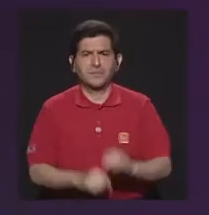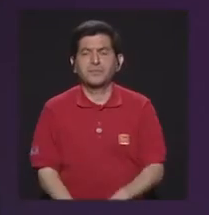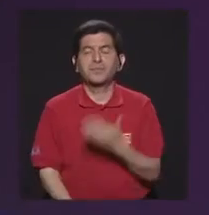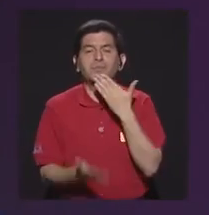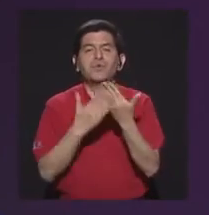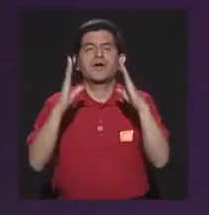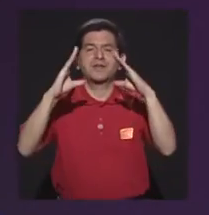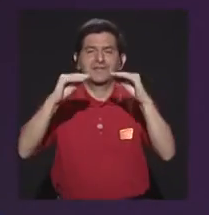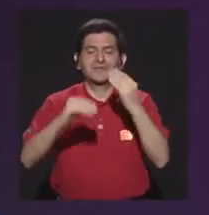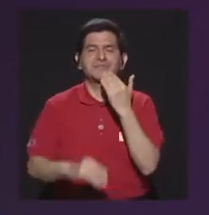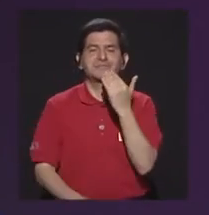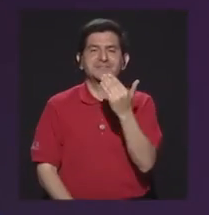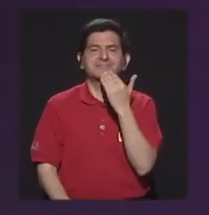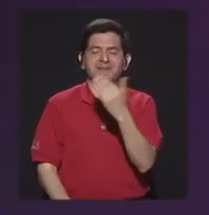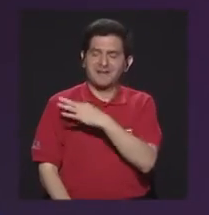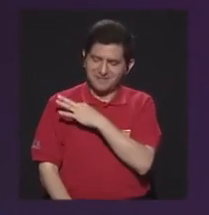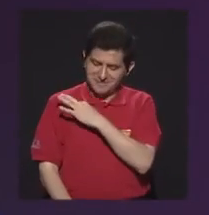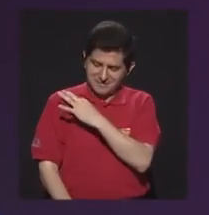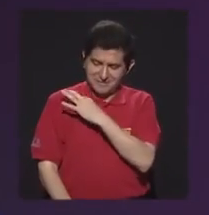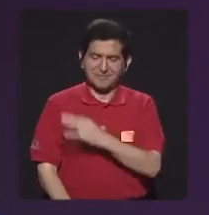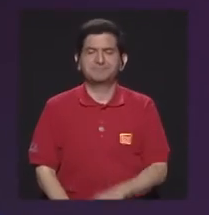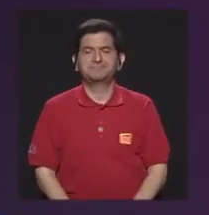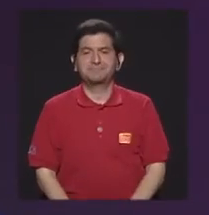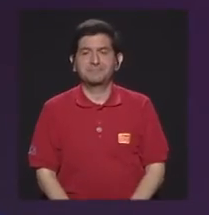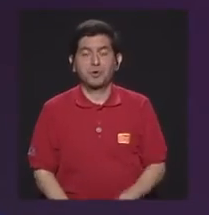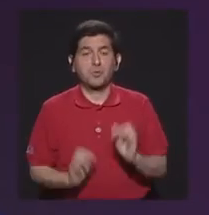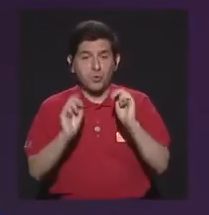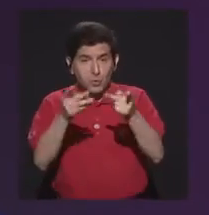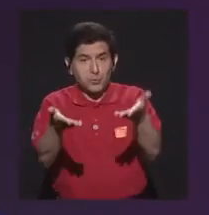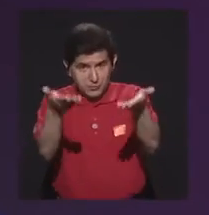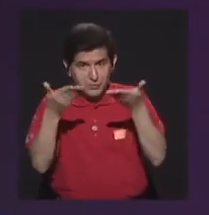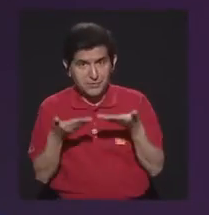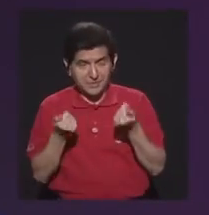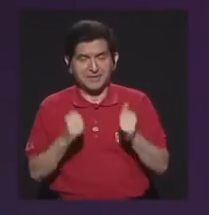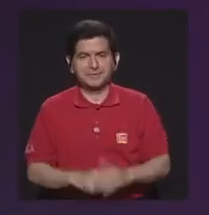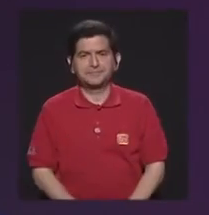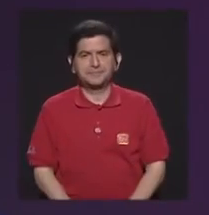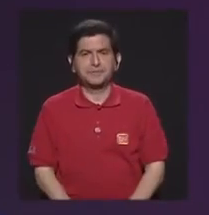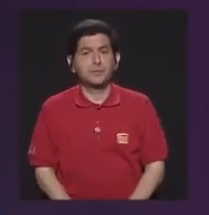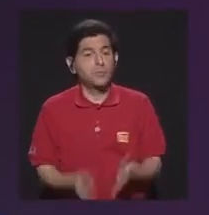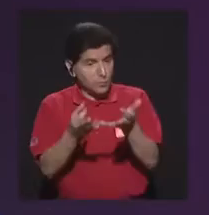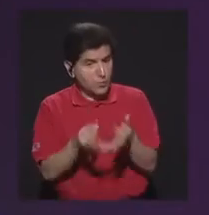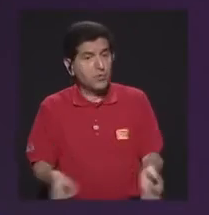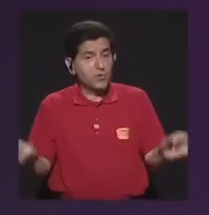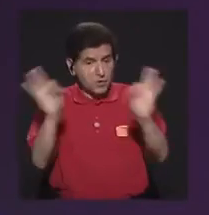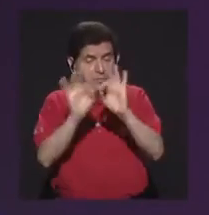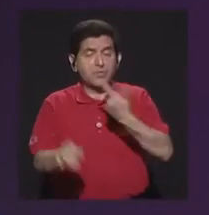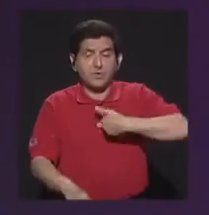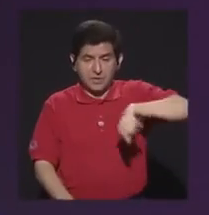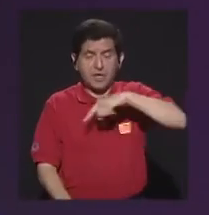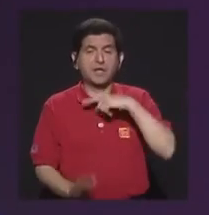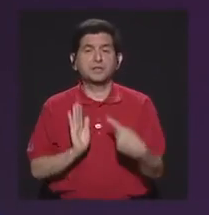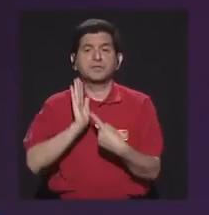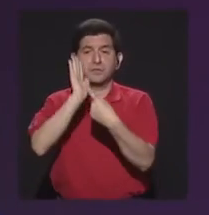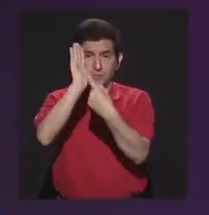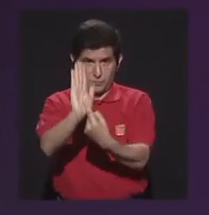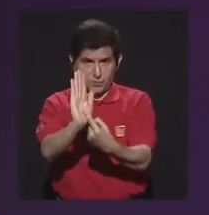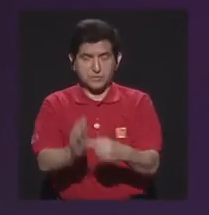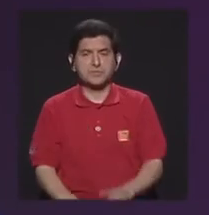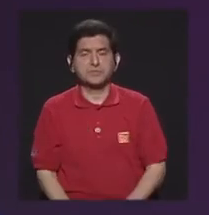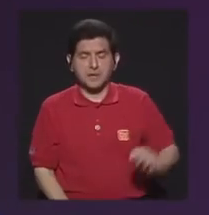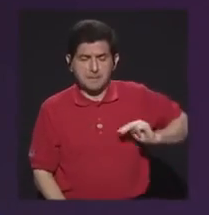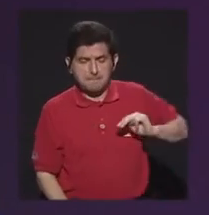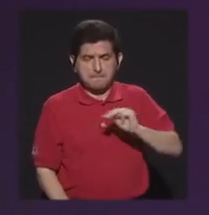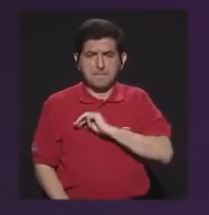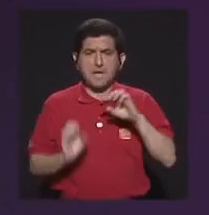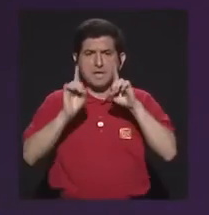buenas noches, muchas gracias por la invitación, por brindarnos este espacio tan importante para dar a conocer lo que en el MEP